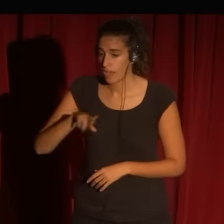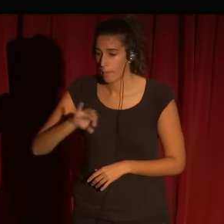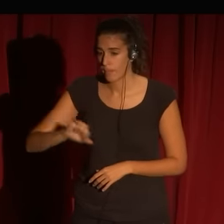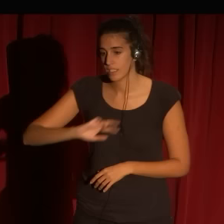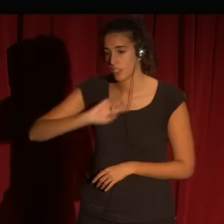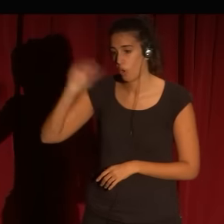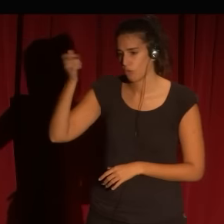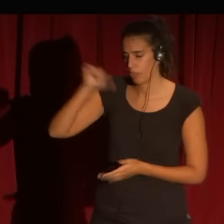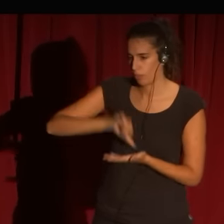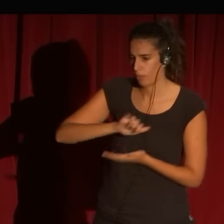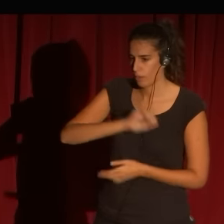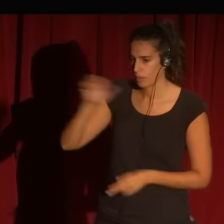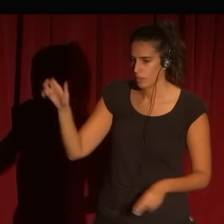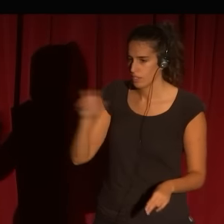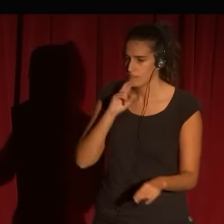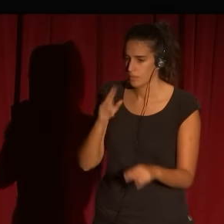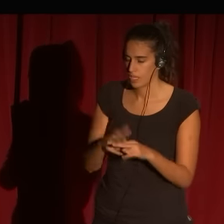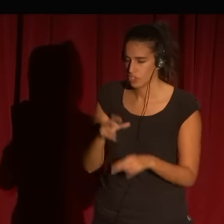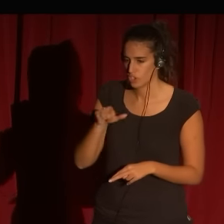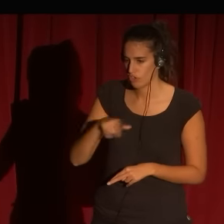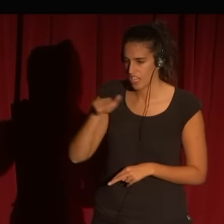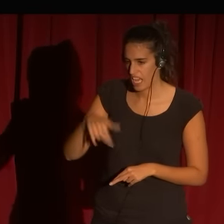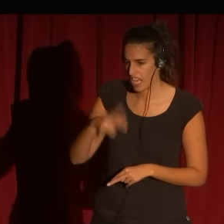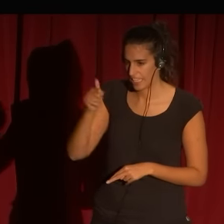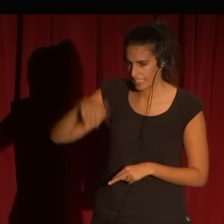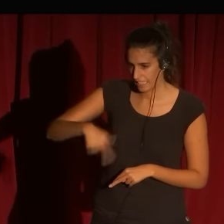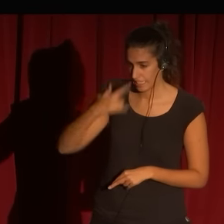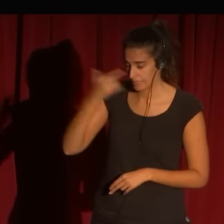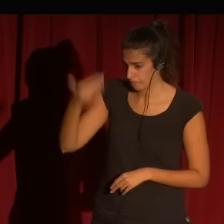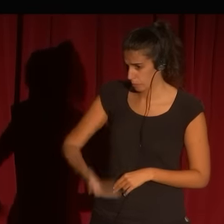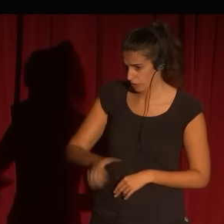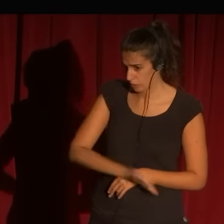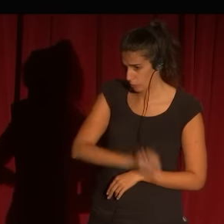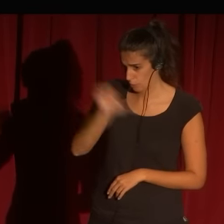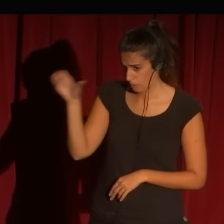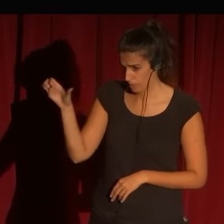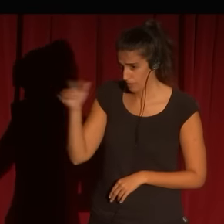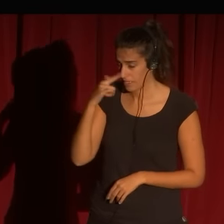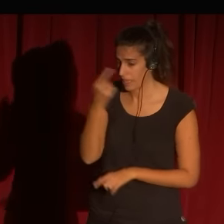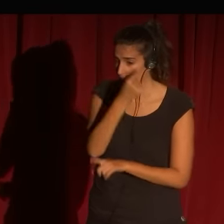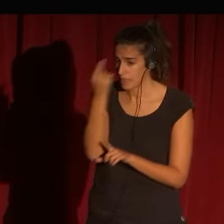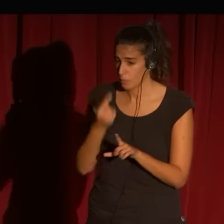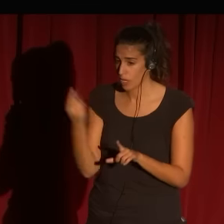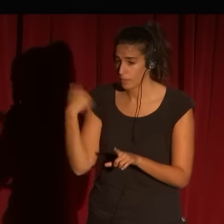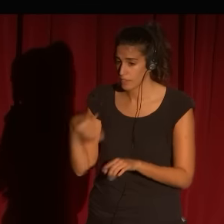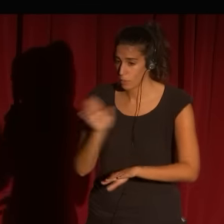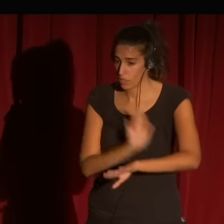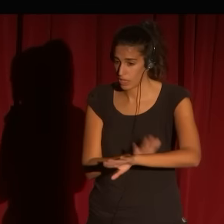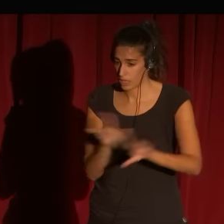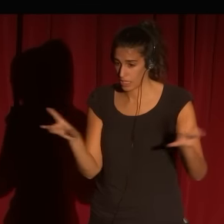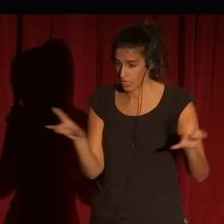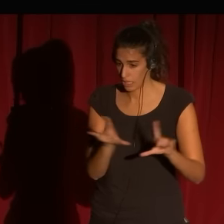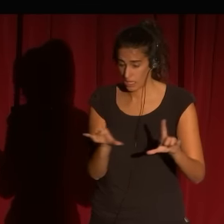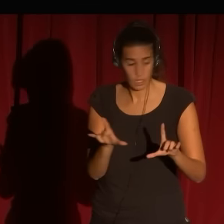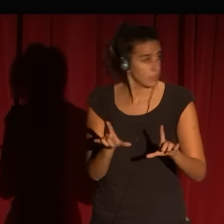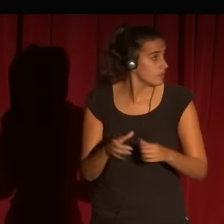en otras muchas ciudades de Europa que se llama joris of nagle uno de los artistas más interesantes de Europa en su momento que dibuja lo que veis a la izquierda y muchas otras cosas